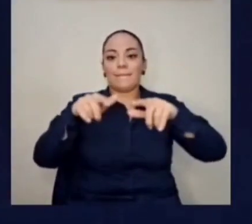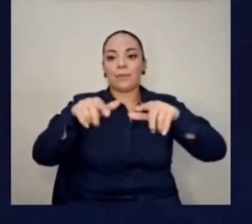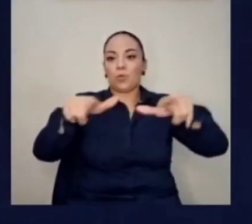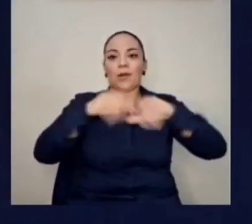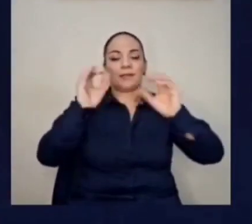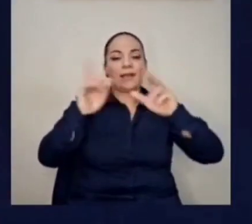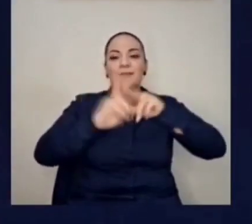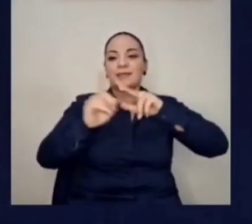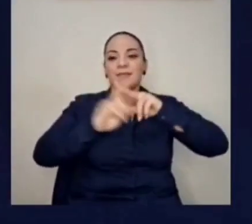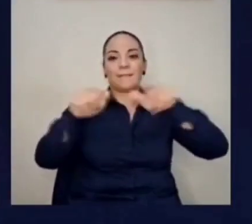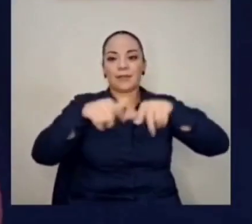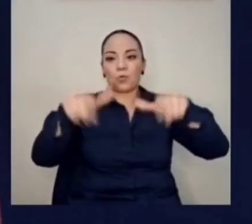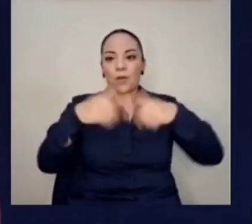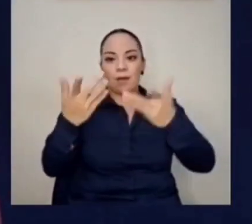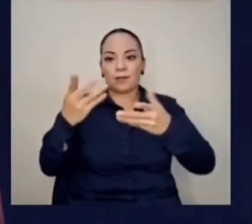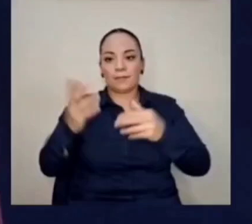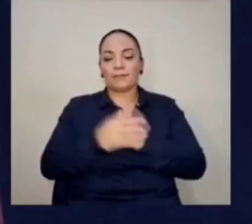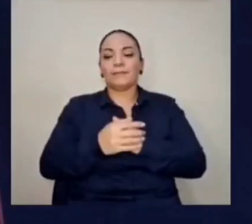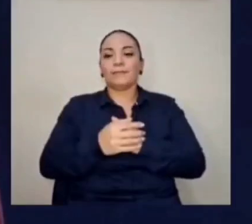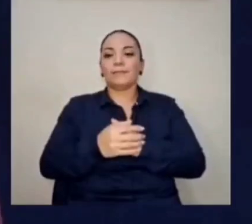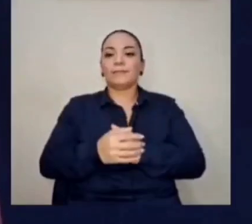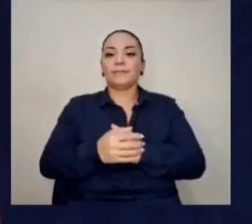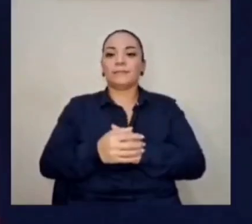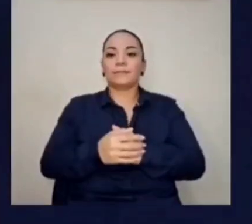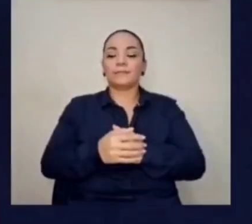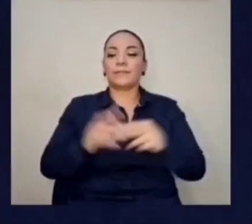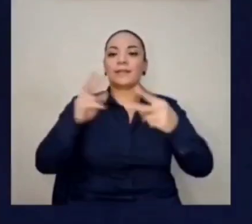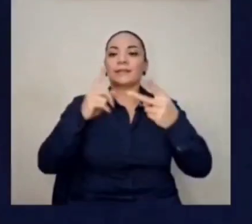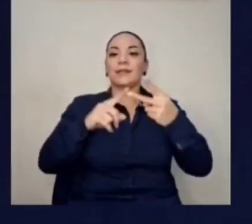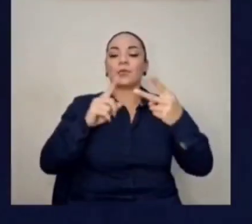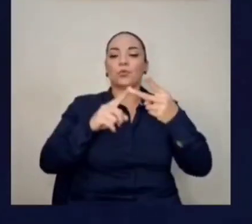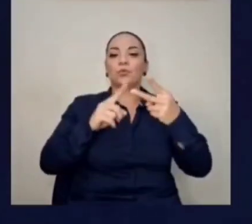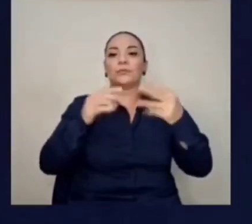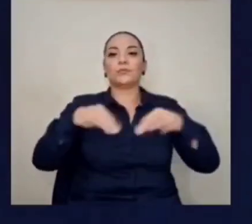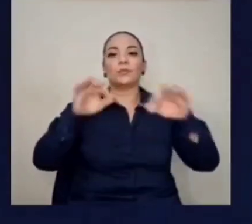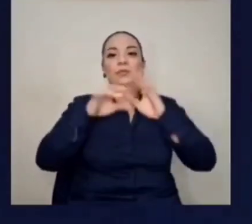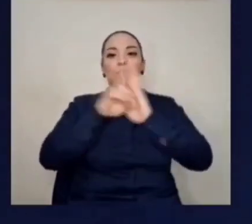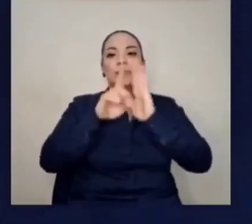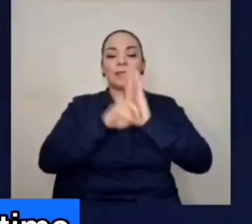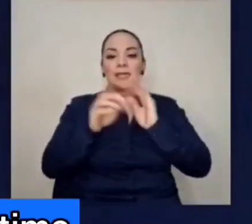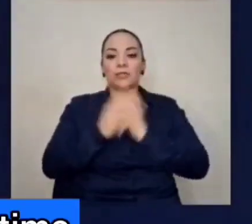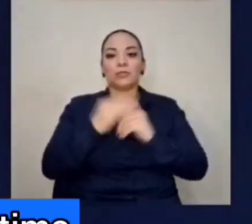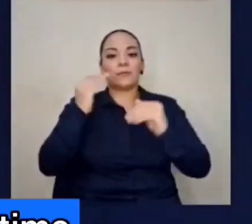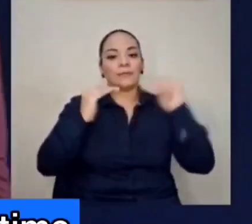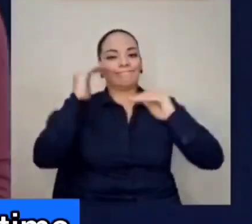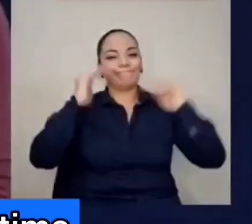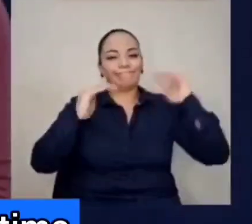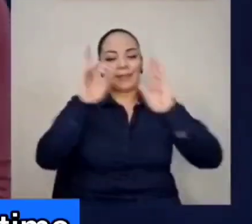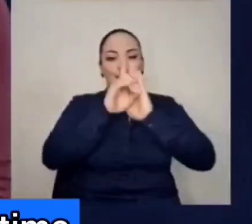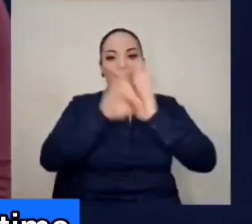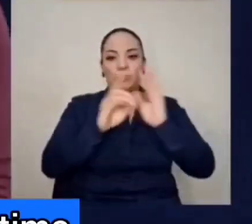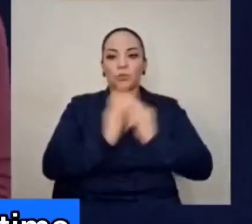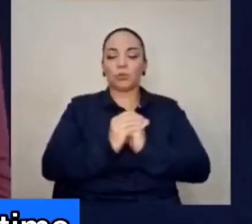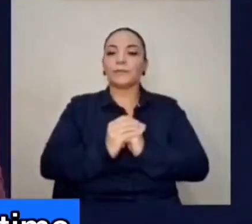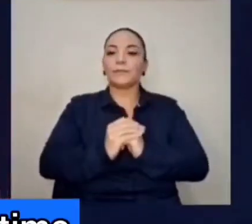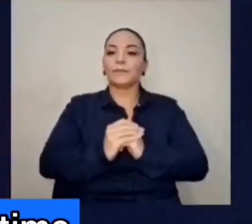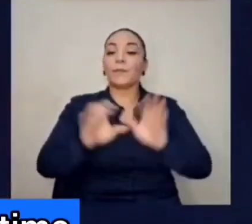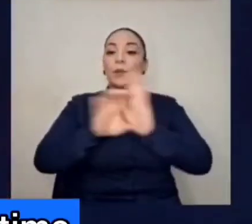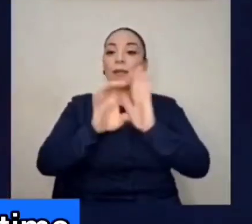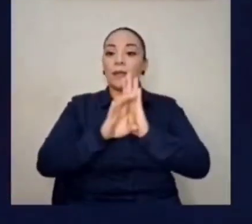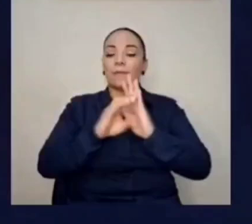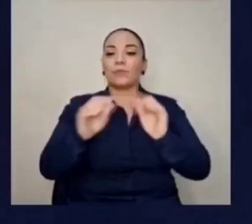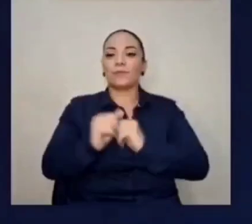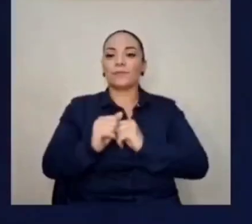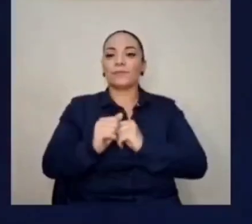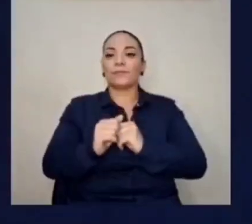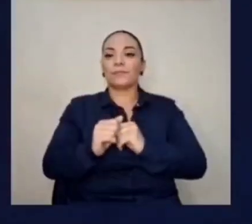que no pueda salir una orden. Lo otro es que hay que ponderar derechos. Y yo siempre he dicho que, por ejemplo, el derecho a la visita íntima,